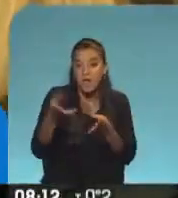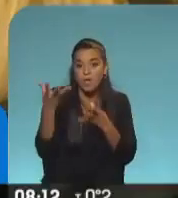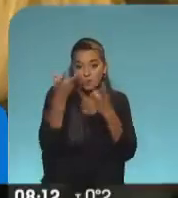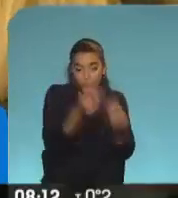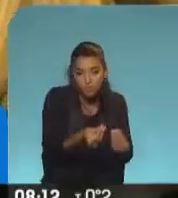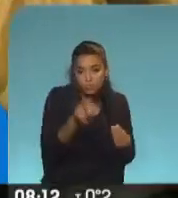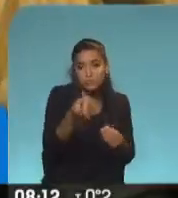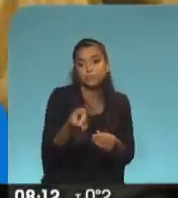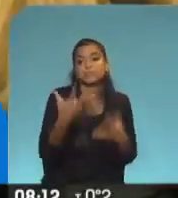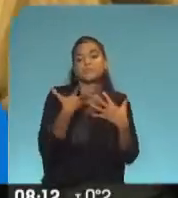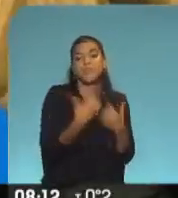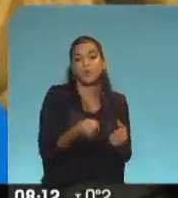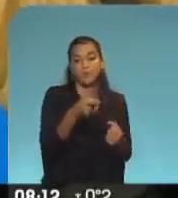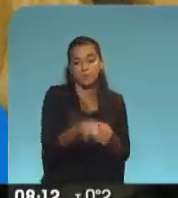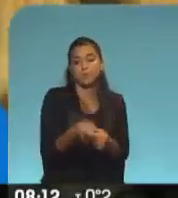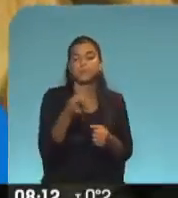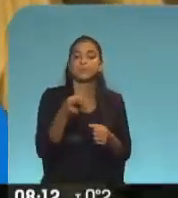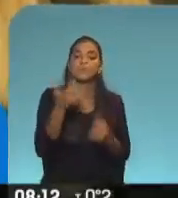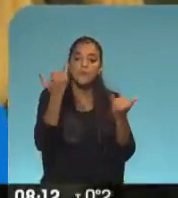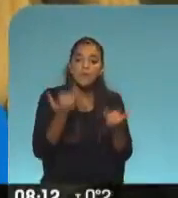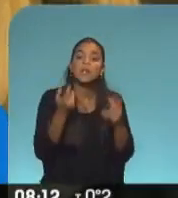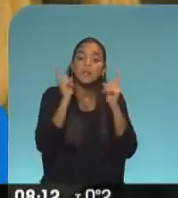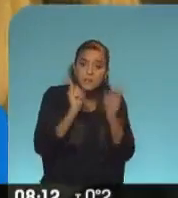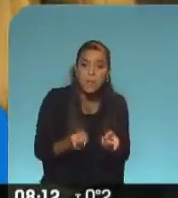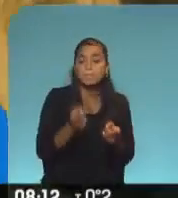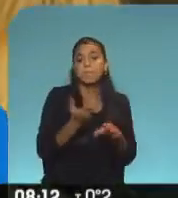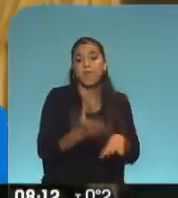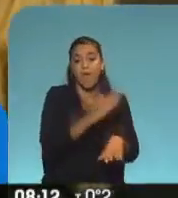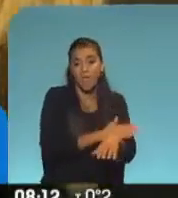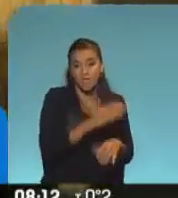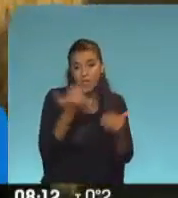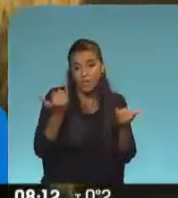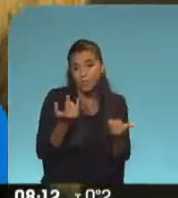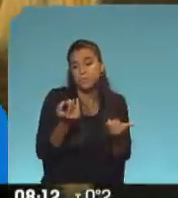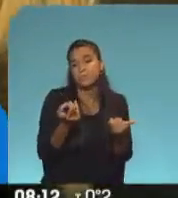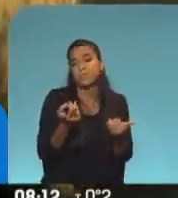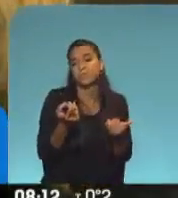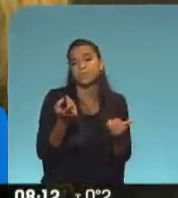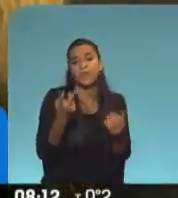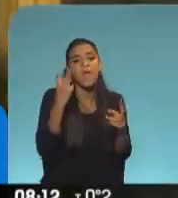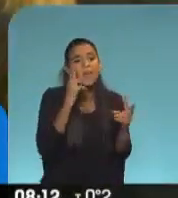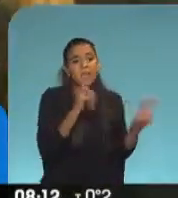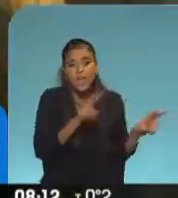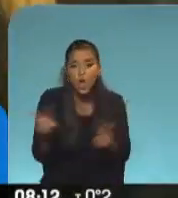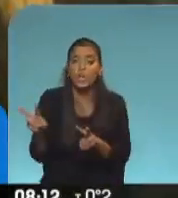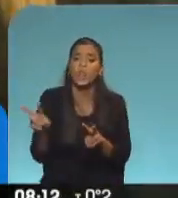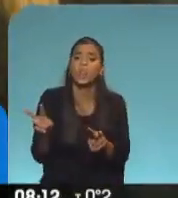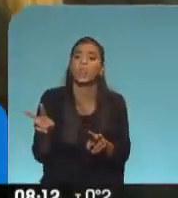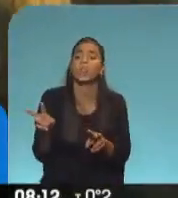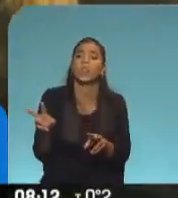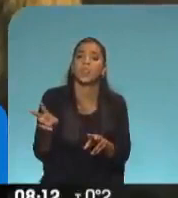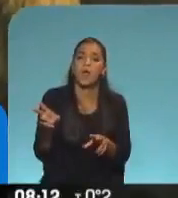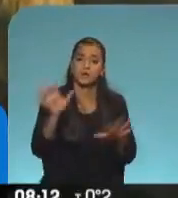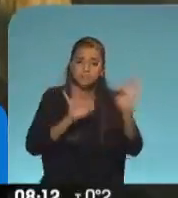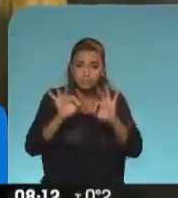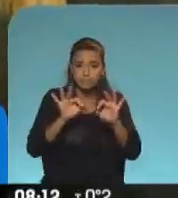promotores de salud agentes de salud que también habían estado afectados a la recorrida o al operativo